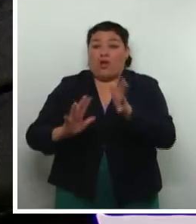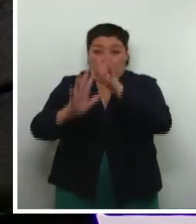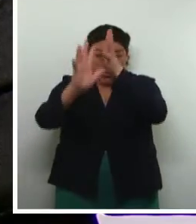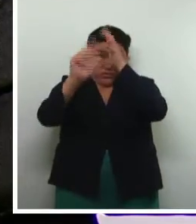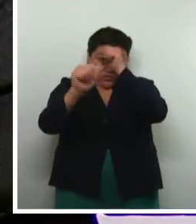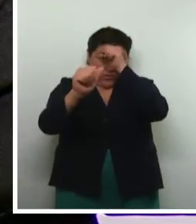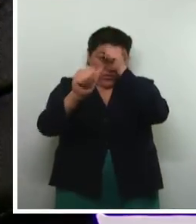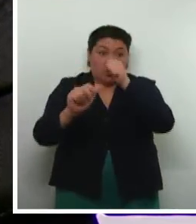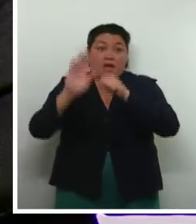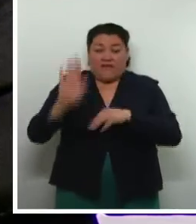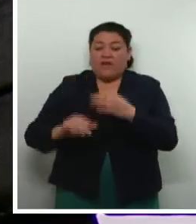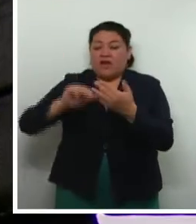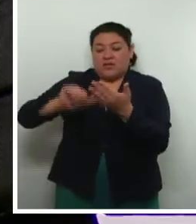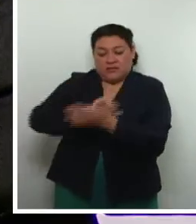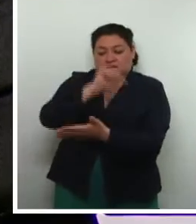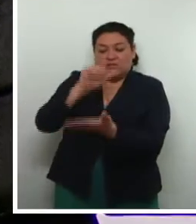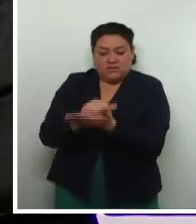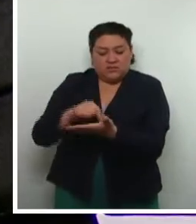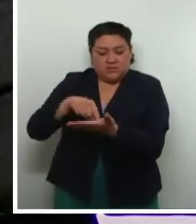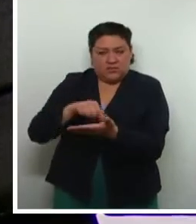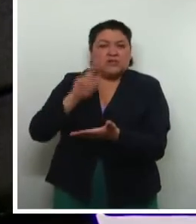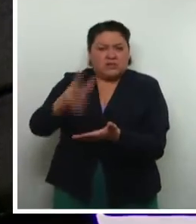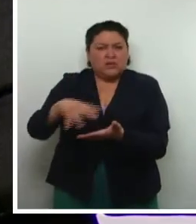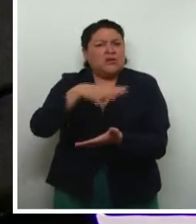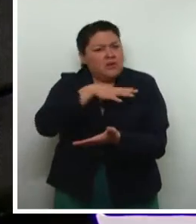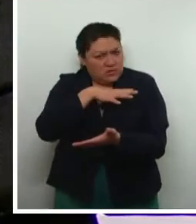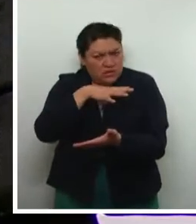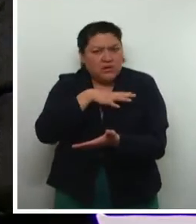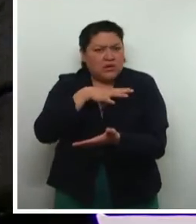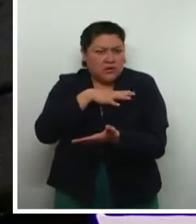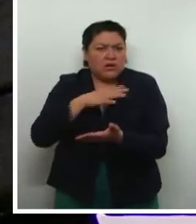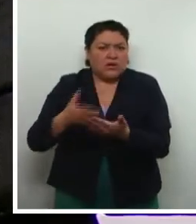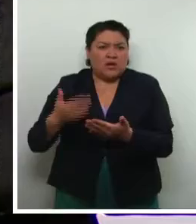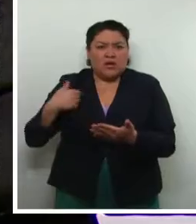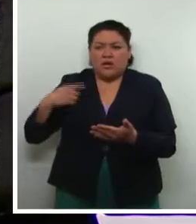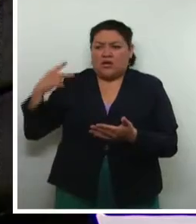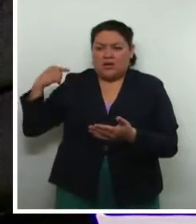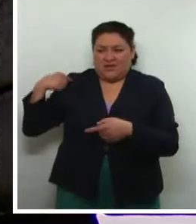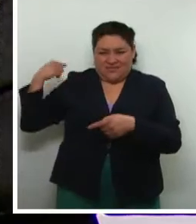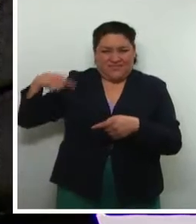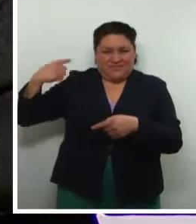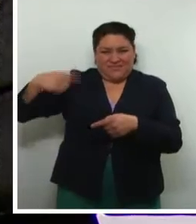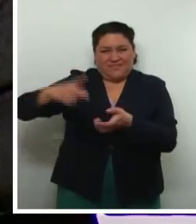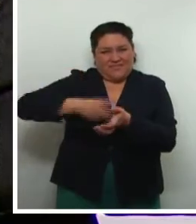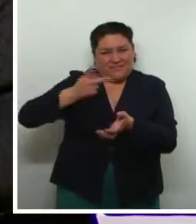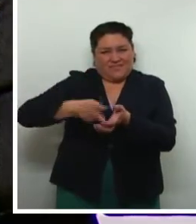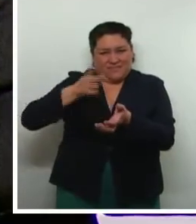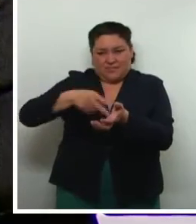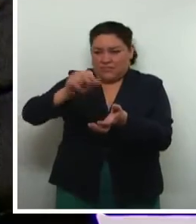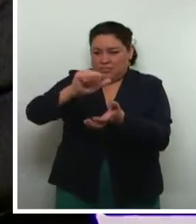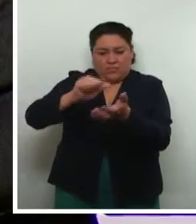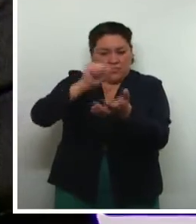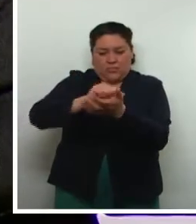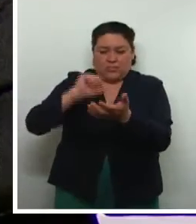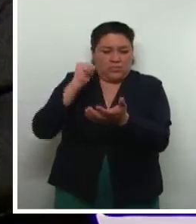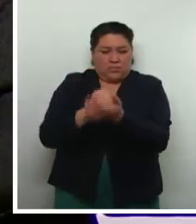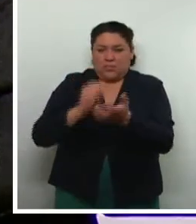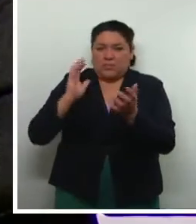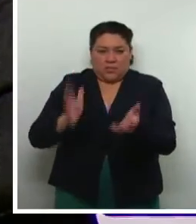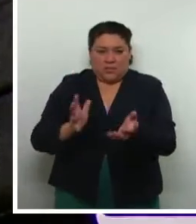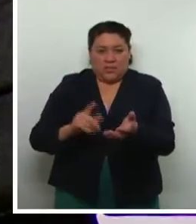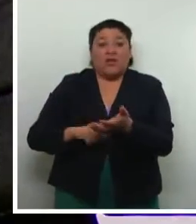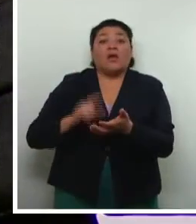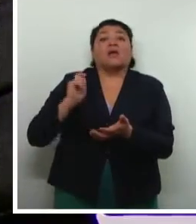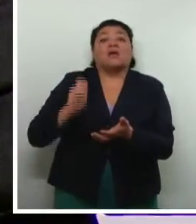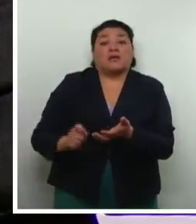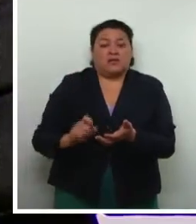en el acta de esta sesión que lleva ya varios días desarrollándose, y es justamente